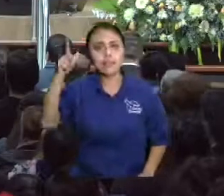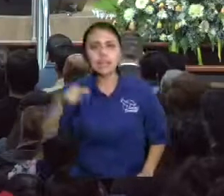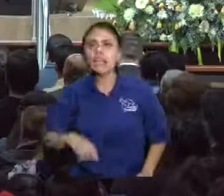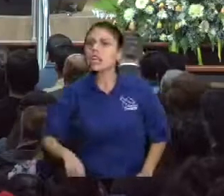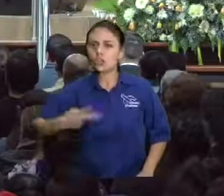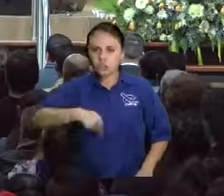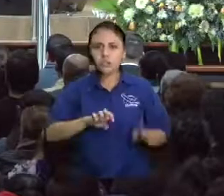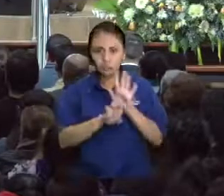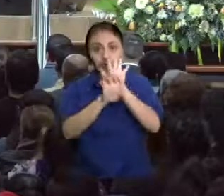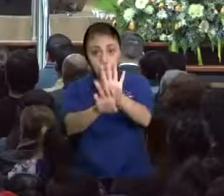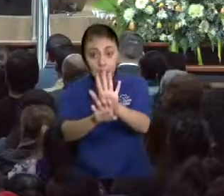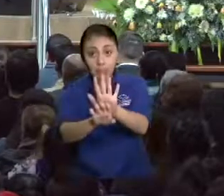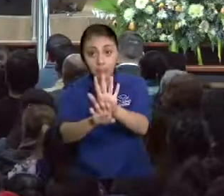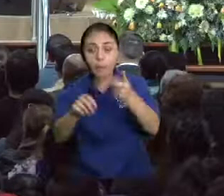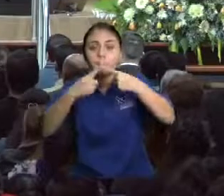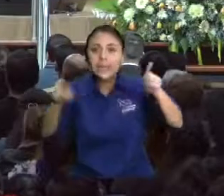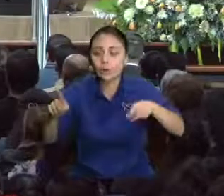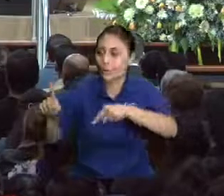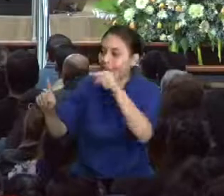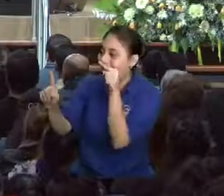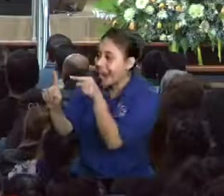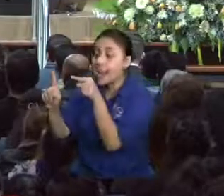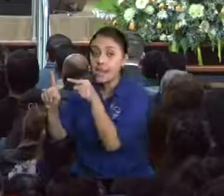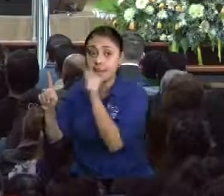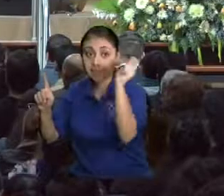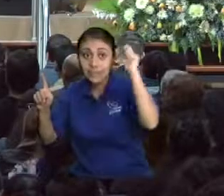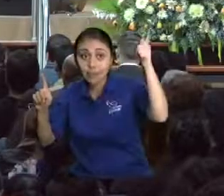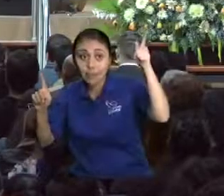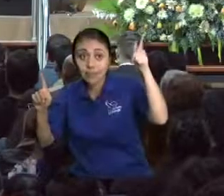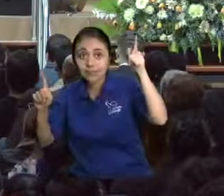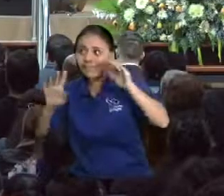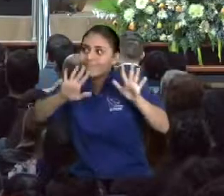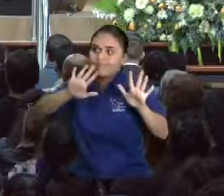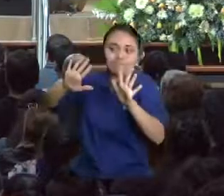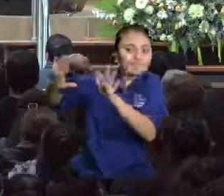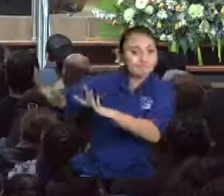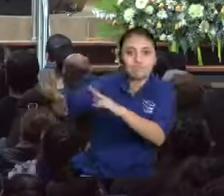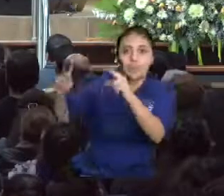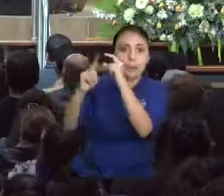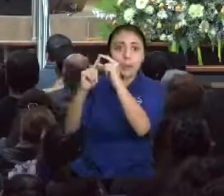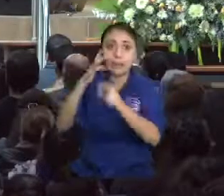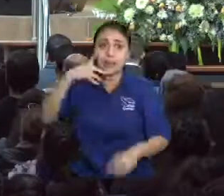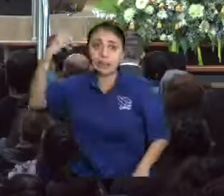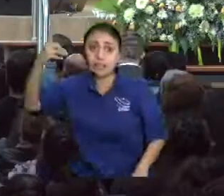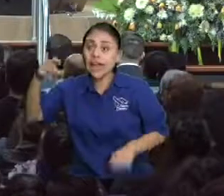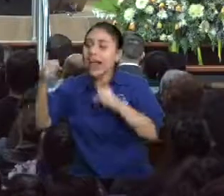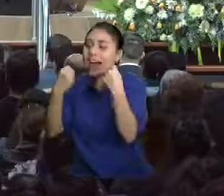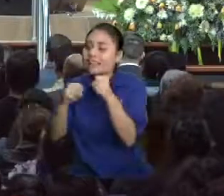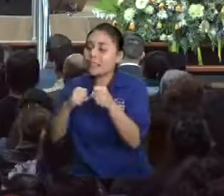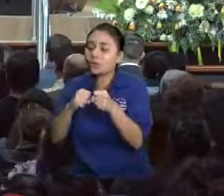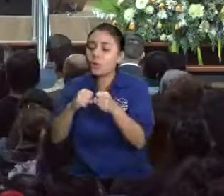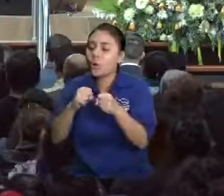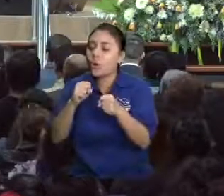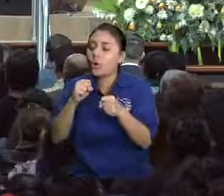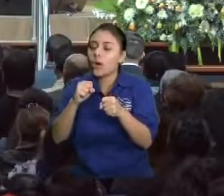como ejemplo, y él deshonró el nombre del Señor, menospreció el nombre del Señor, haciendo algo que no tenía que haber hecho. Entonces la